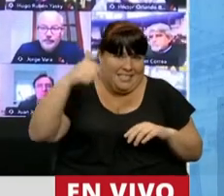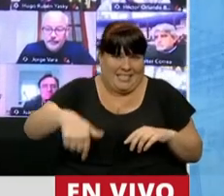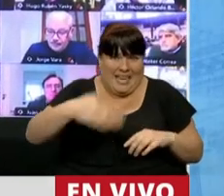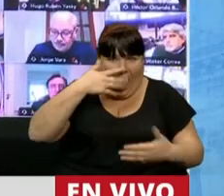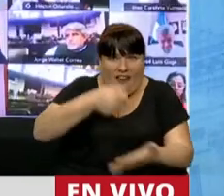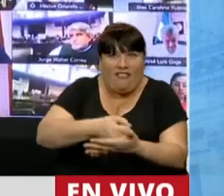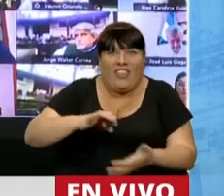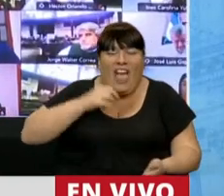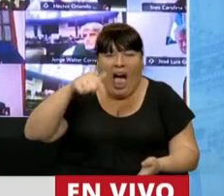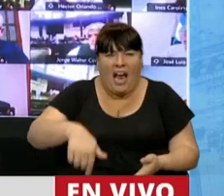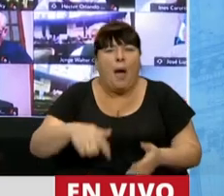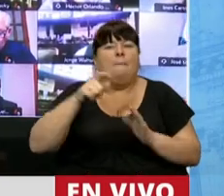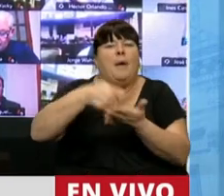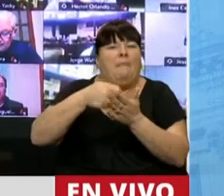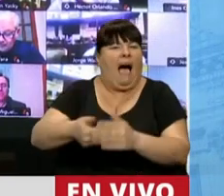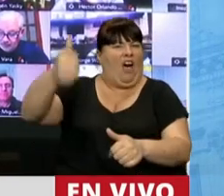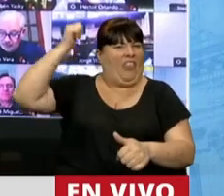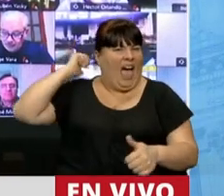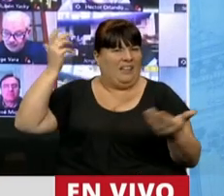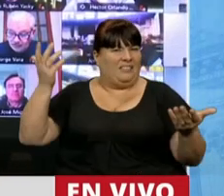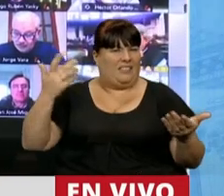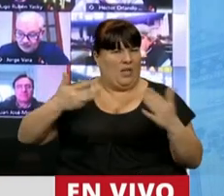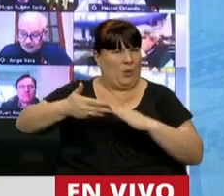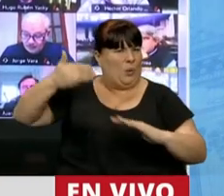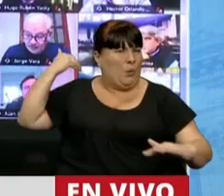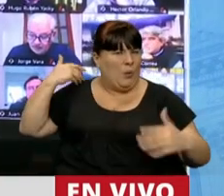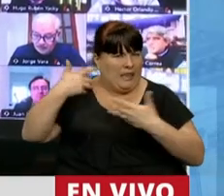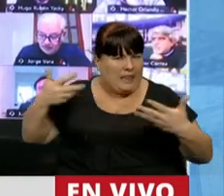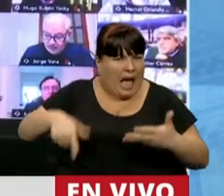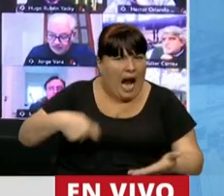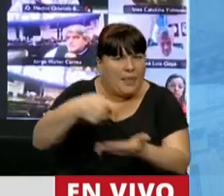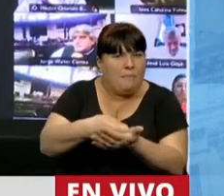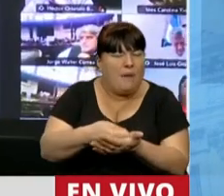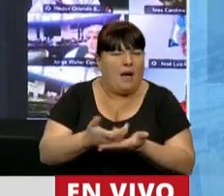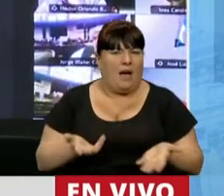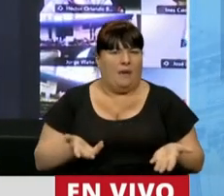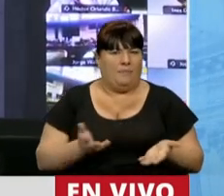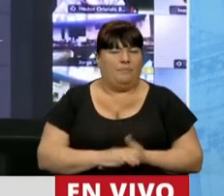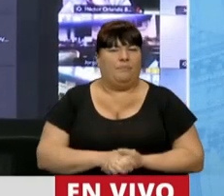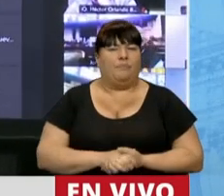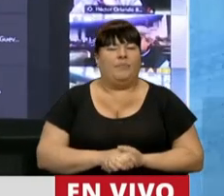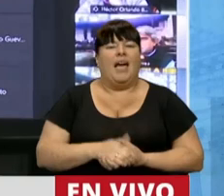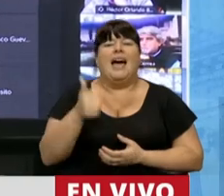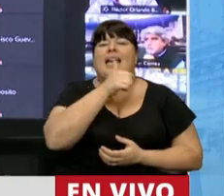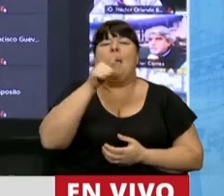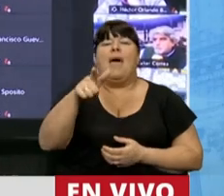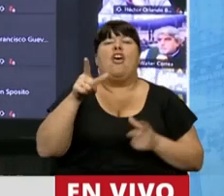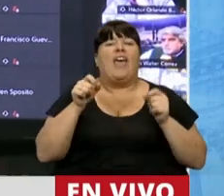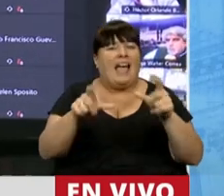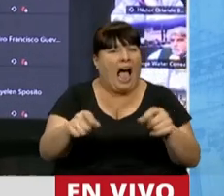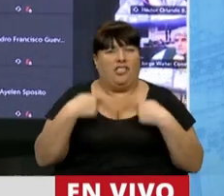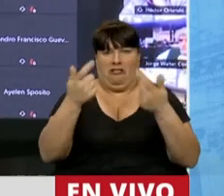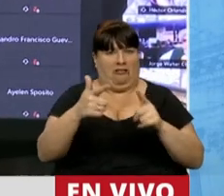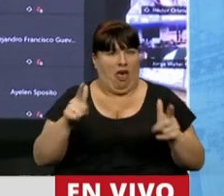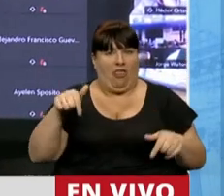en el último trimestre del año, pero le estamos pagando bastante más tarde de lo que les corresponde. Las drogas oncológicas no están